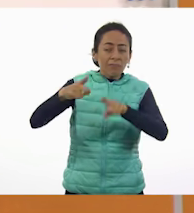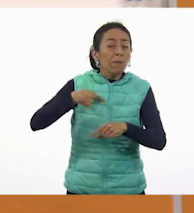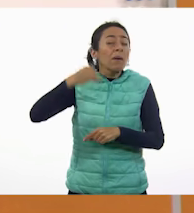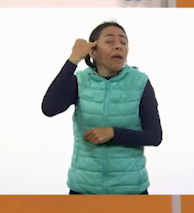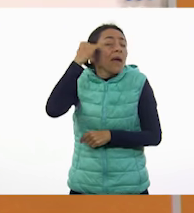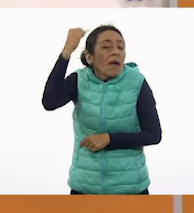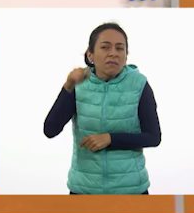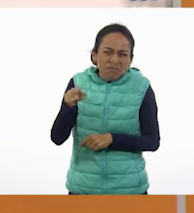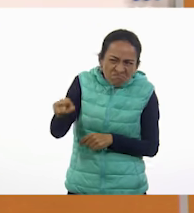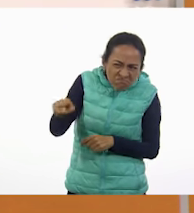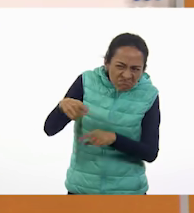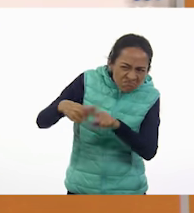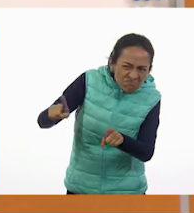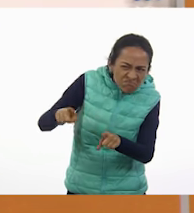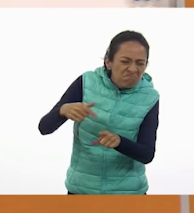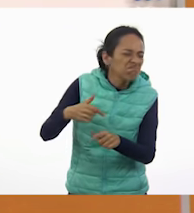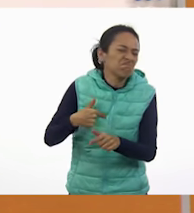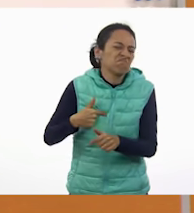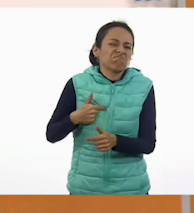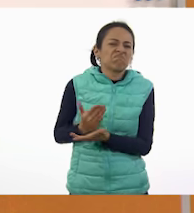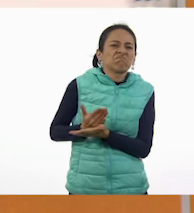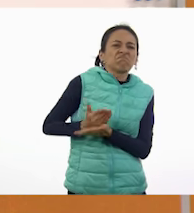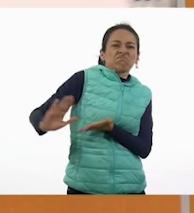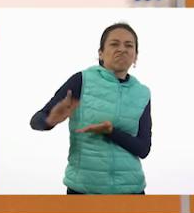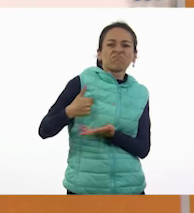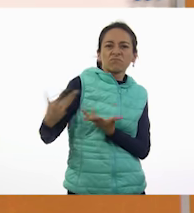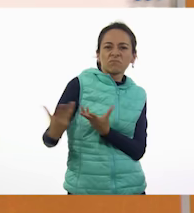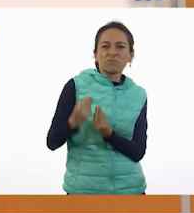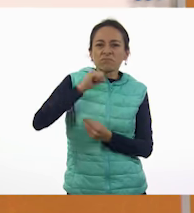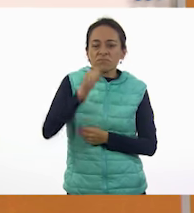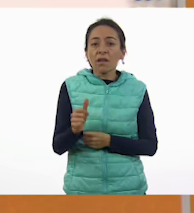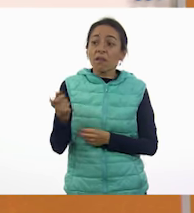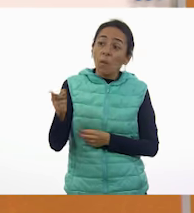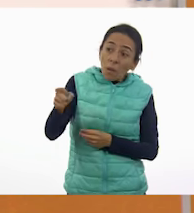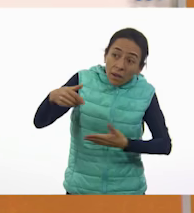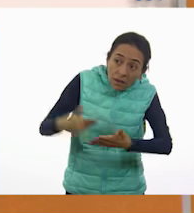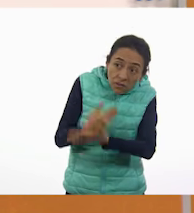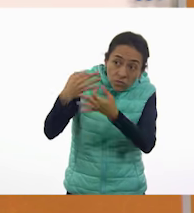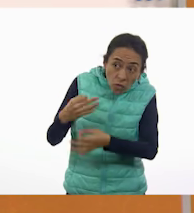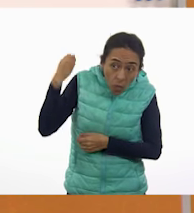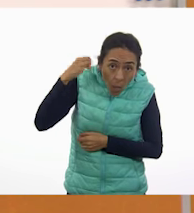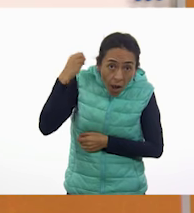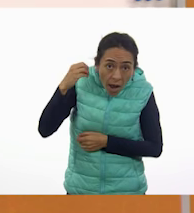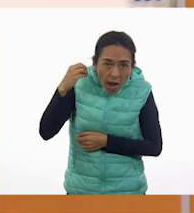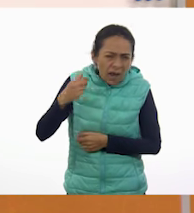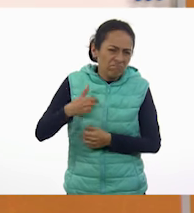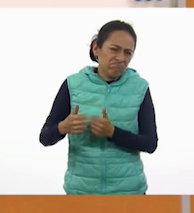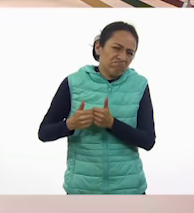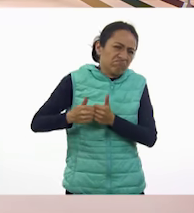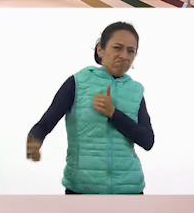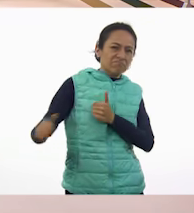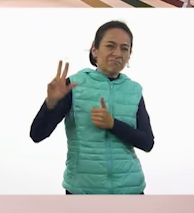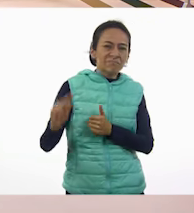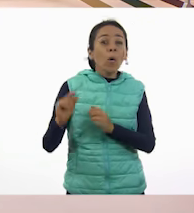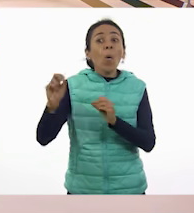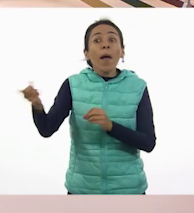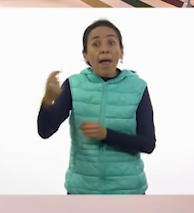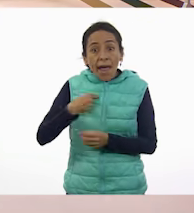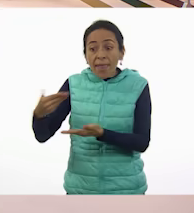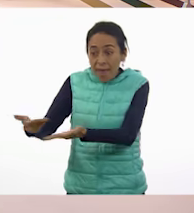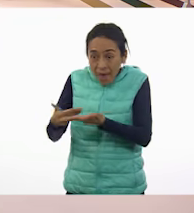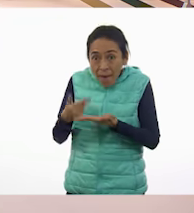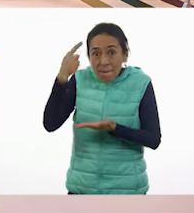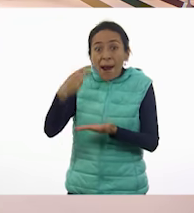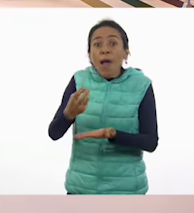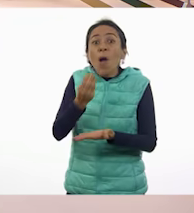O con ella no me junto porque es de Oaxaca. O, por ejemplo, me dio a comer chapulines esa vez, y no modo que dijera así. Ahorita te voy a platicar de eso.